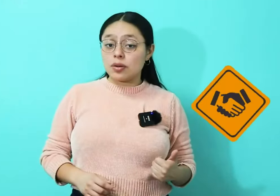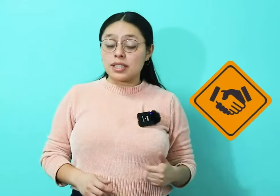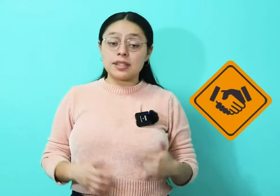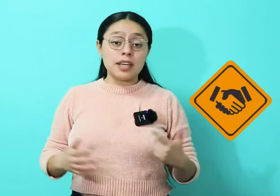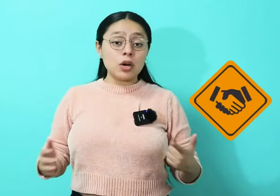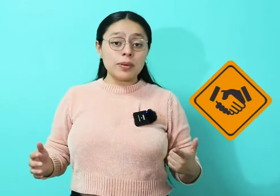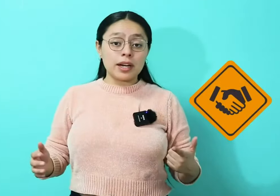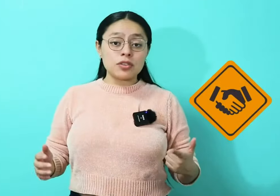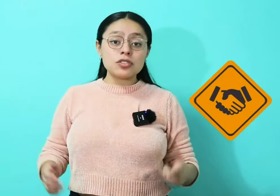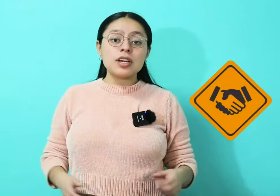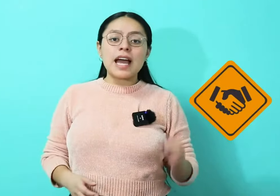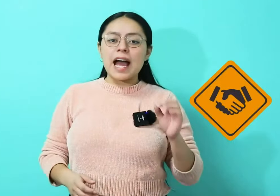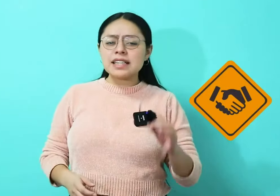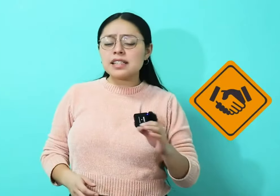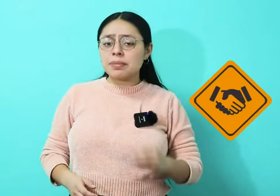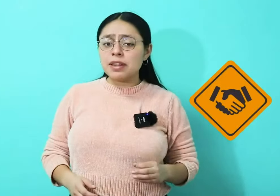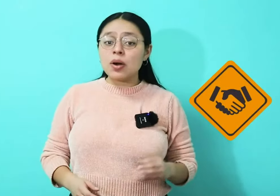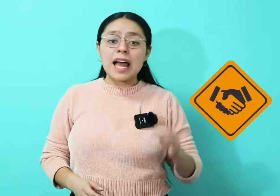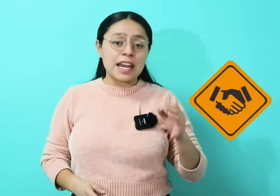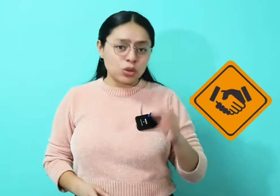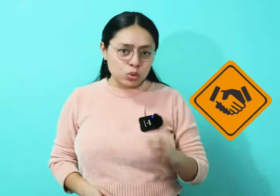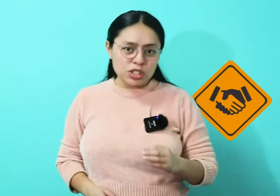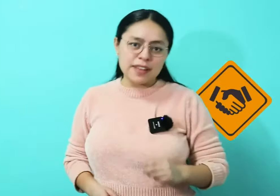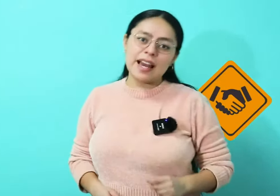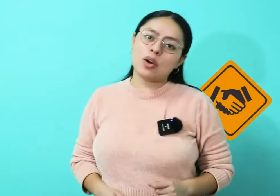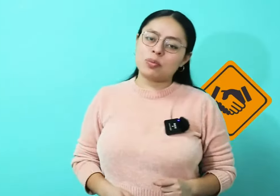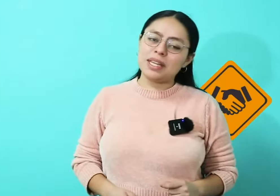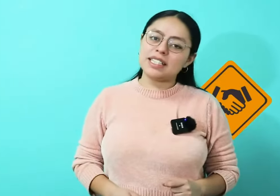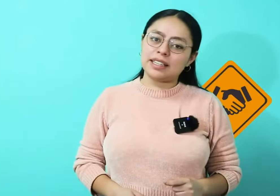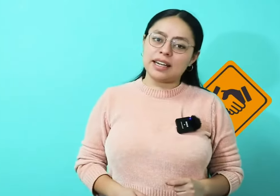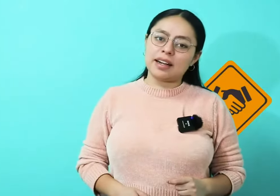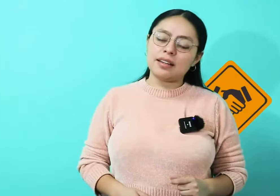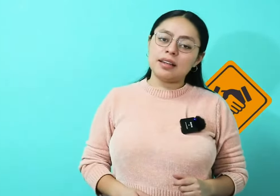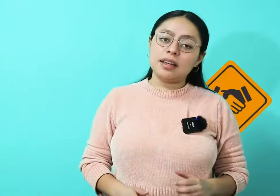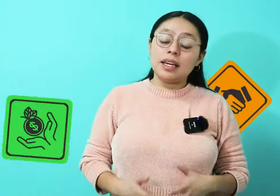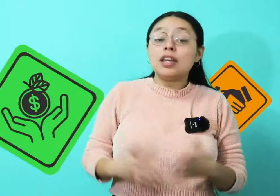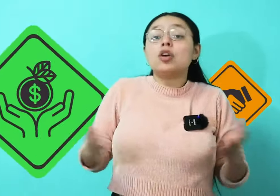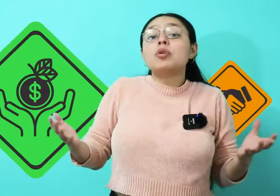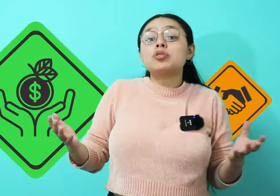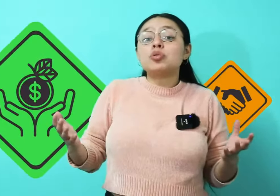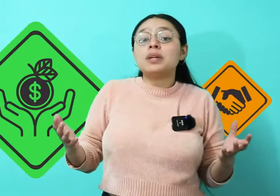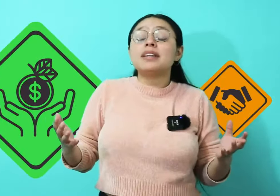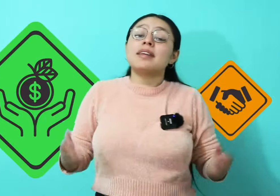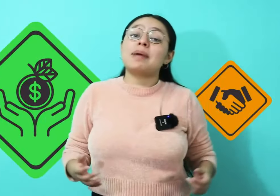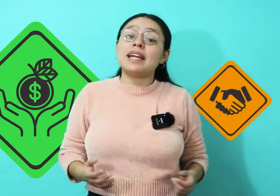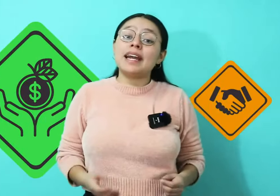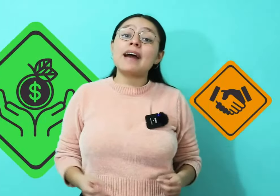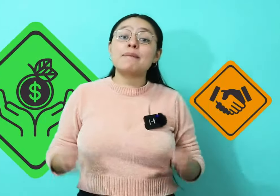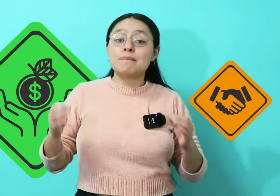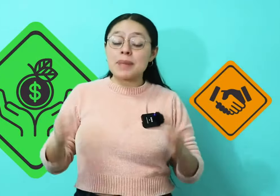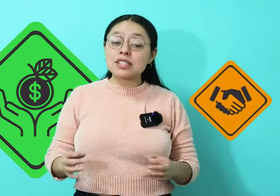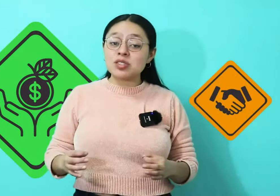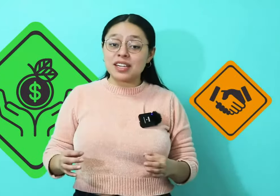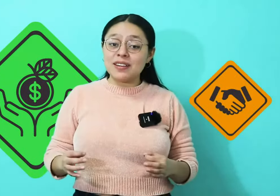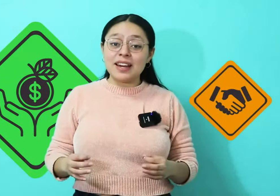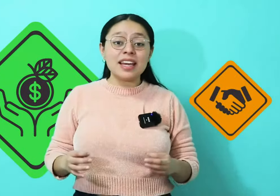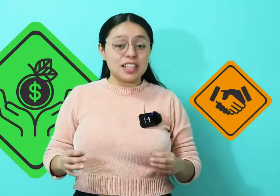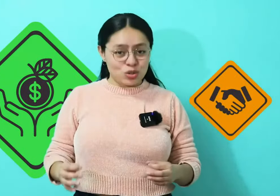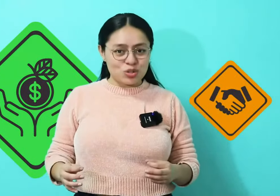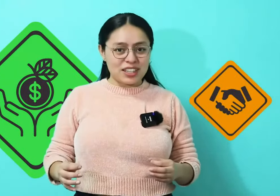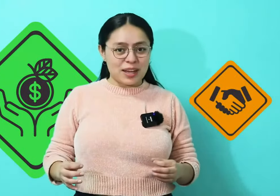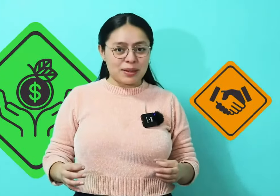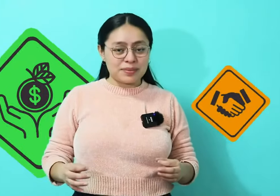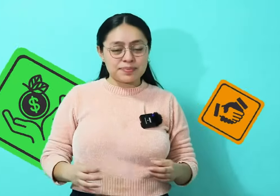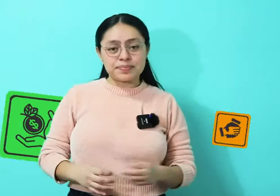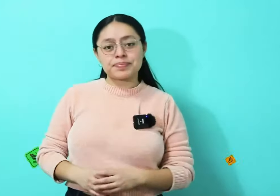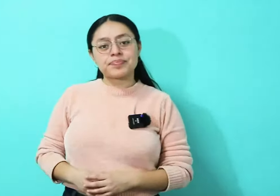¿Cuáles legisladores y gobiernos han servido a la industria de la comida chatarra? ¿Y cómo consumir de manera más sostenible